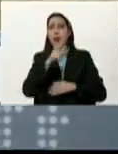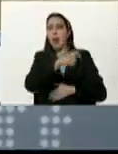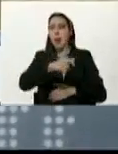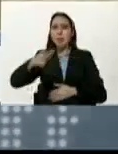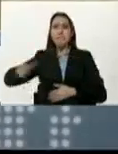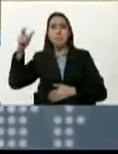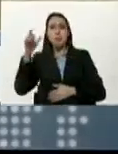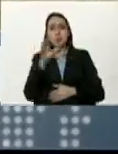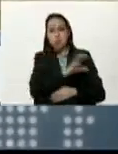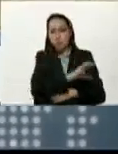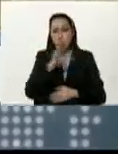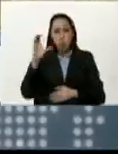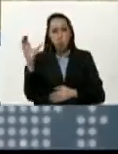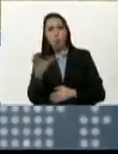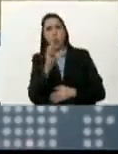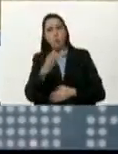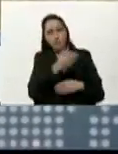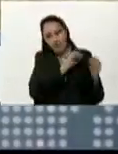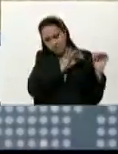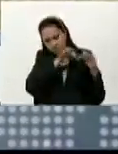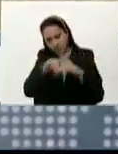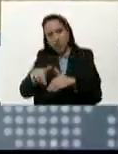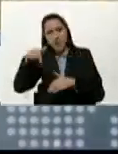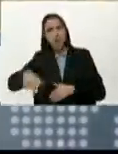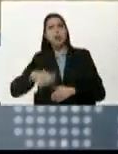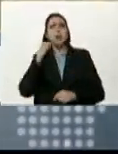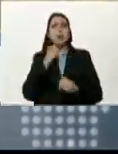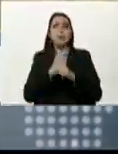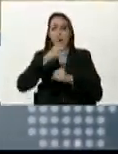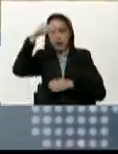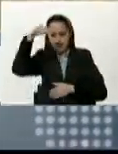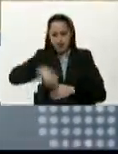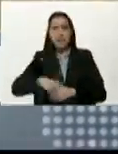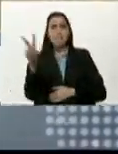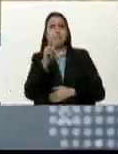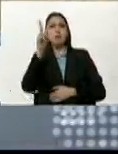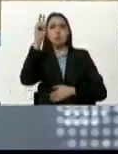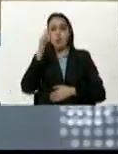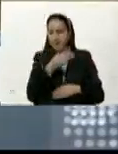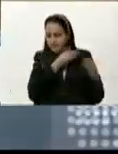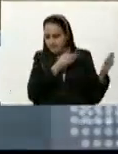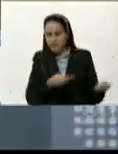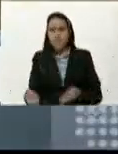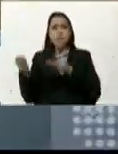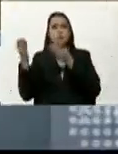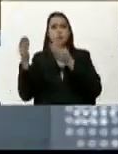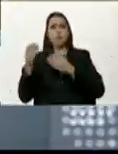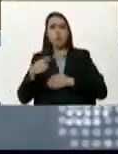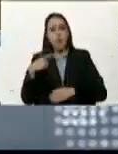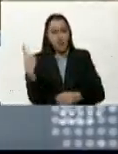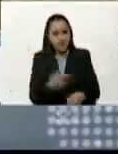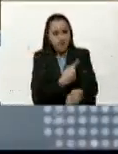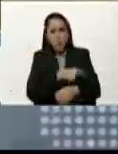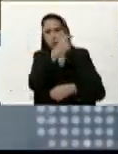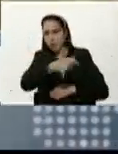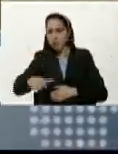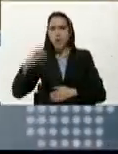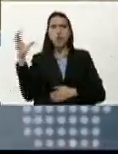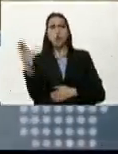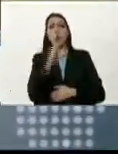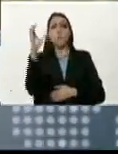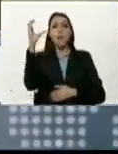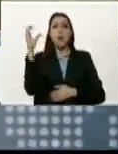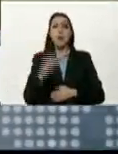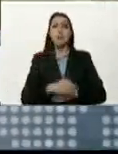colombia venga la inversión de los colombianos a venezuela bienvenidos hermanos de colombia vengan